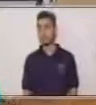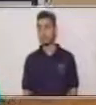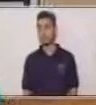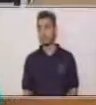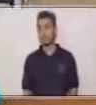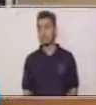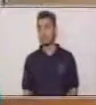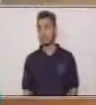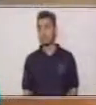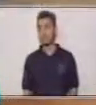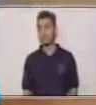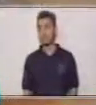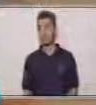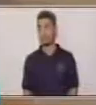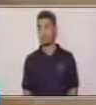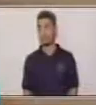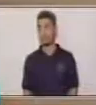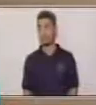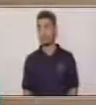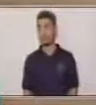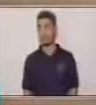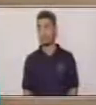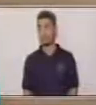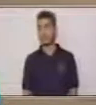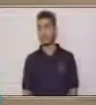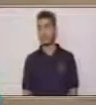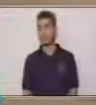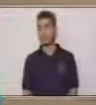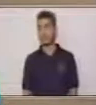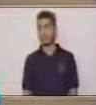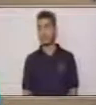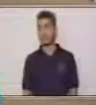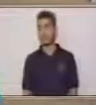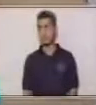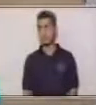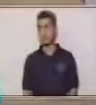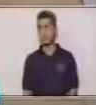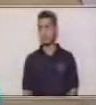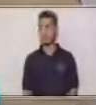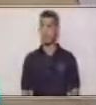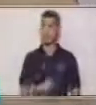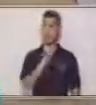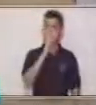Dijimos que uno de los lados tiene 17 centímetros.